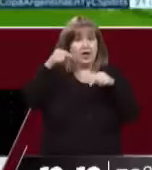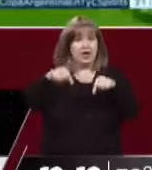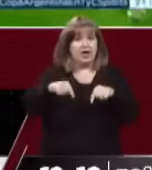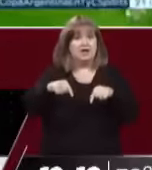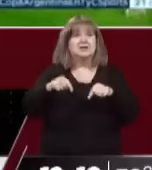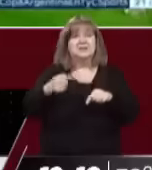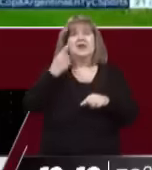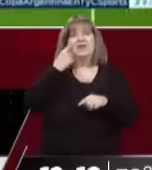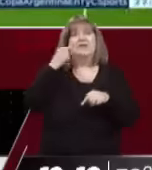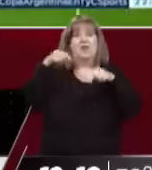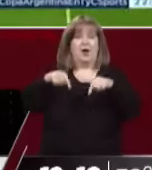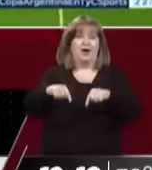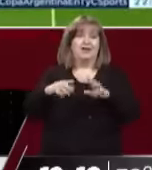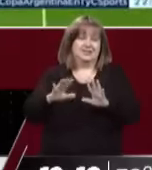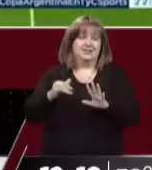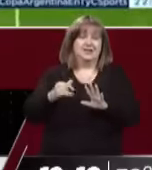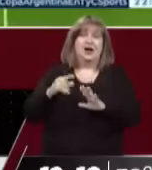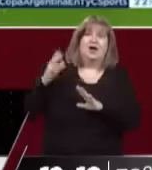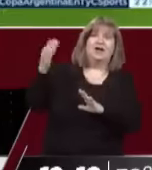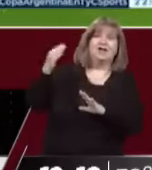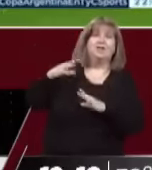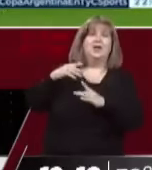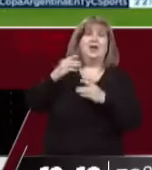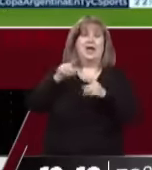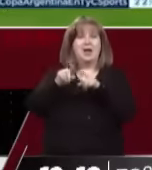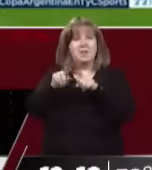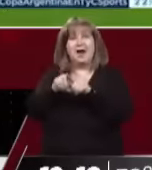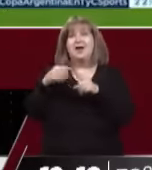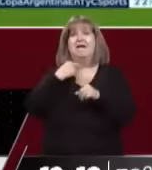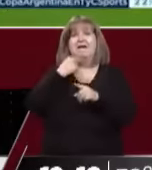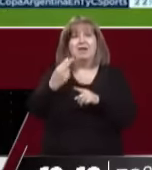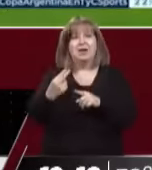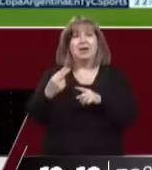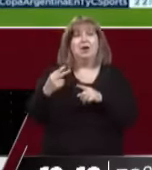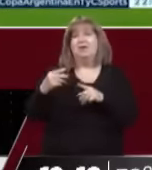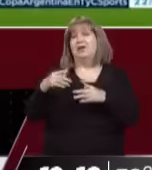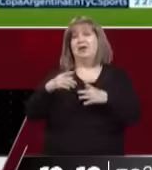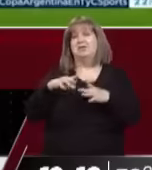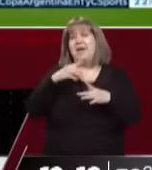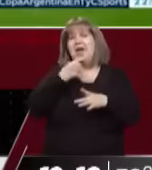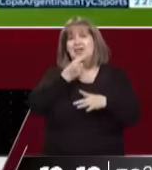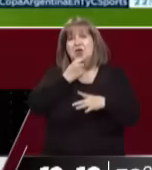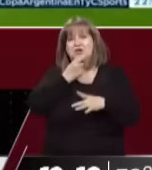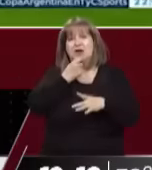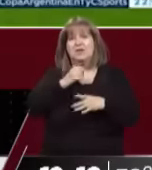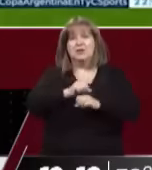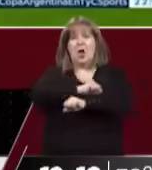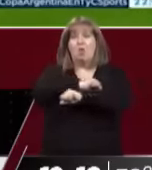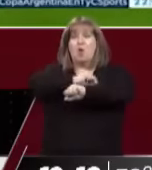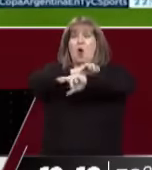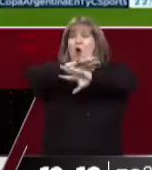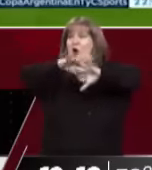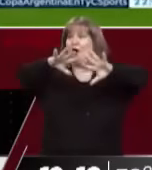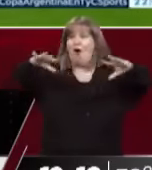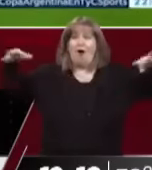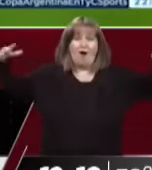Nosotros estamos viviendo acá ahora, sí. Ahora te traes todos los cordobeses de allá. Tiene mis dos hermanos, mi otro hijo. Esto va a ser... Mendoza va a explotar. A partir de